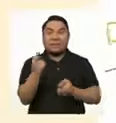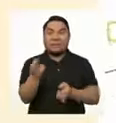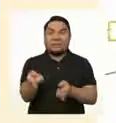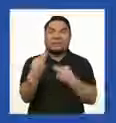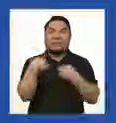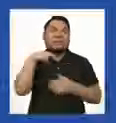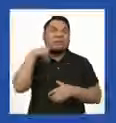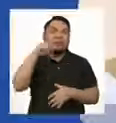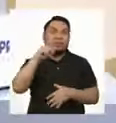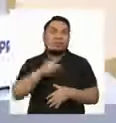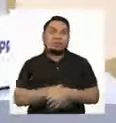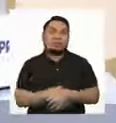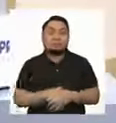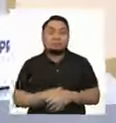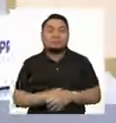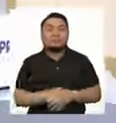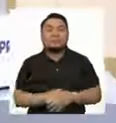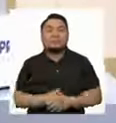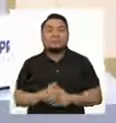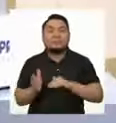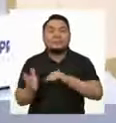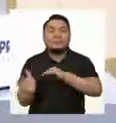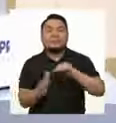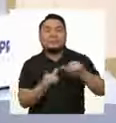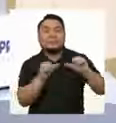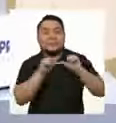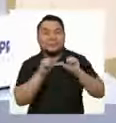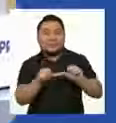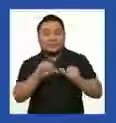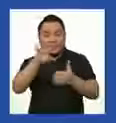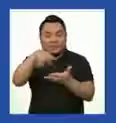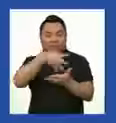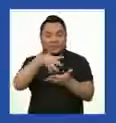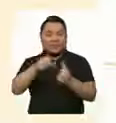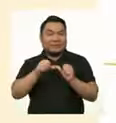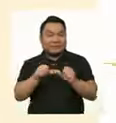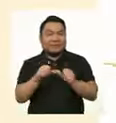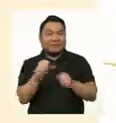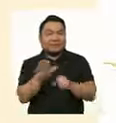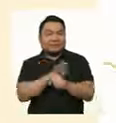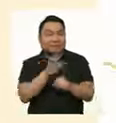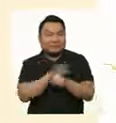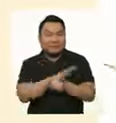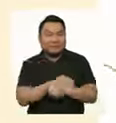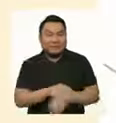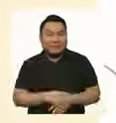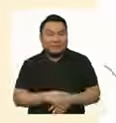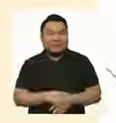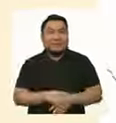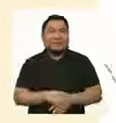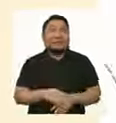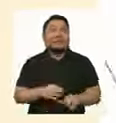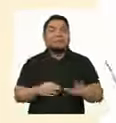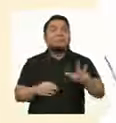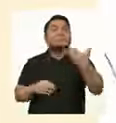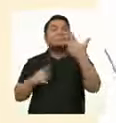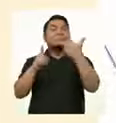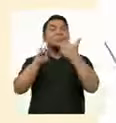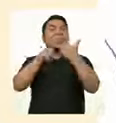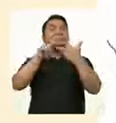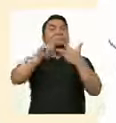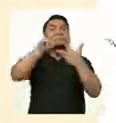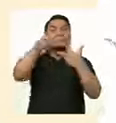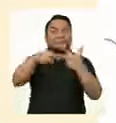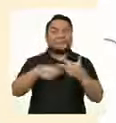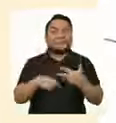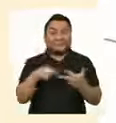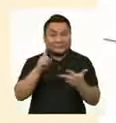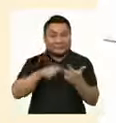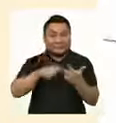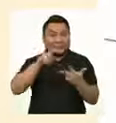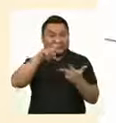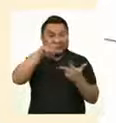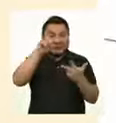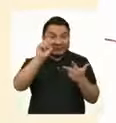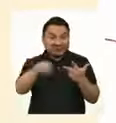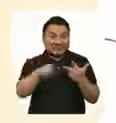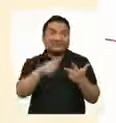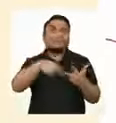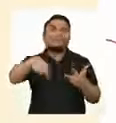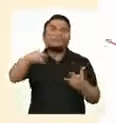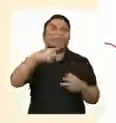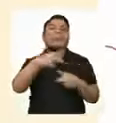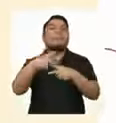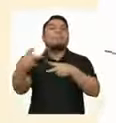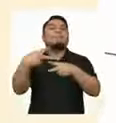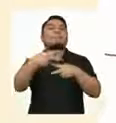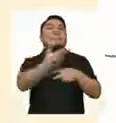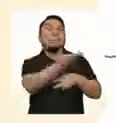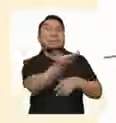respondieron que no. Sigamos armando las tablas. Tercera pregunta. A esta pregunta, mis queridas vecinas